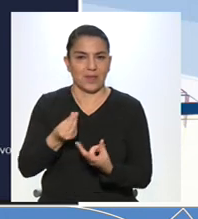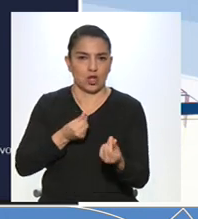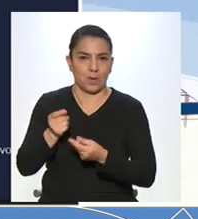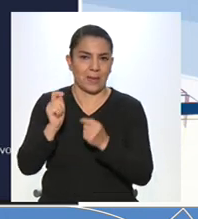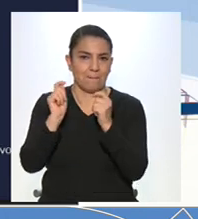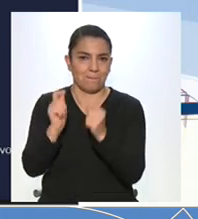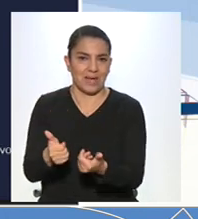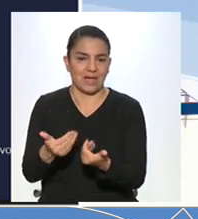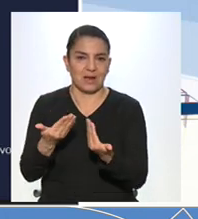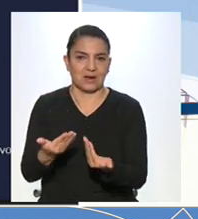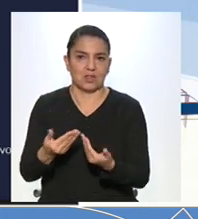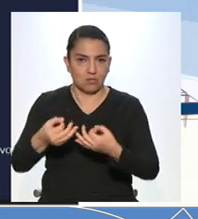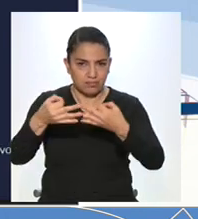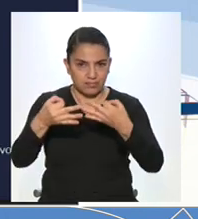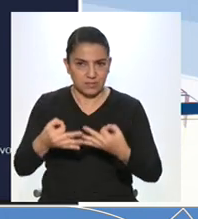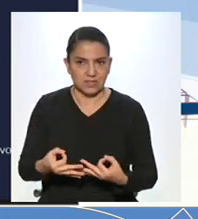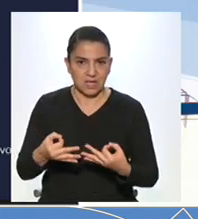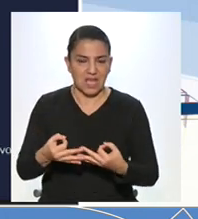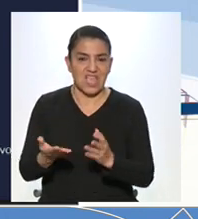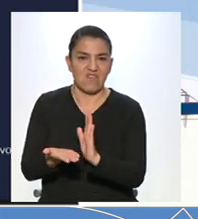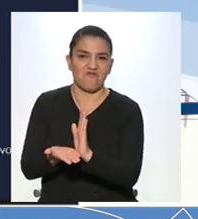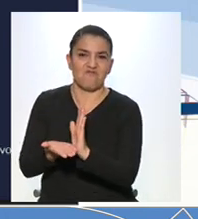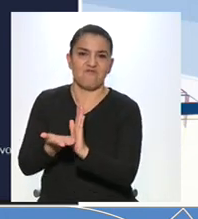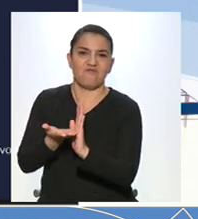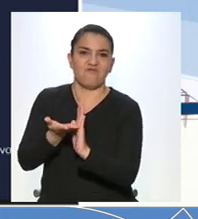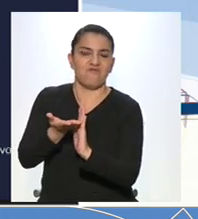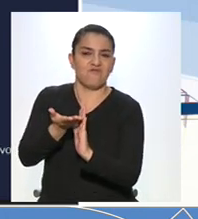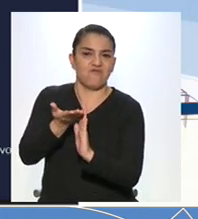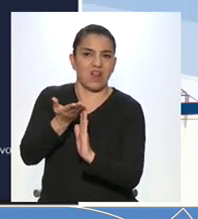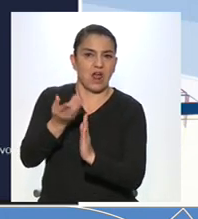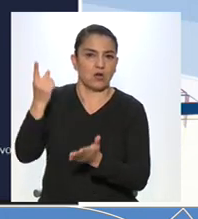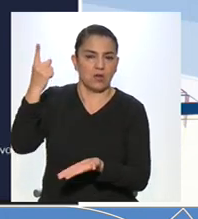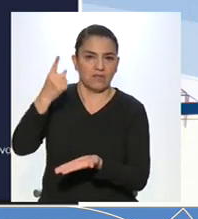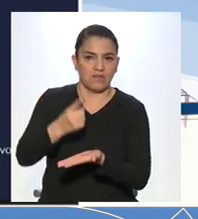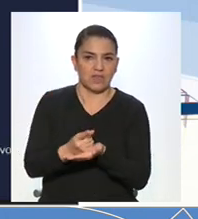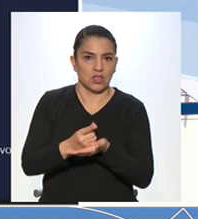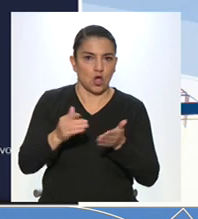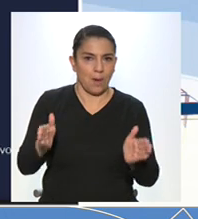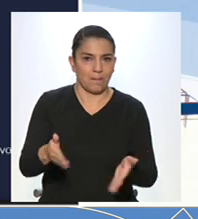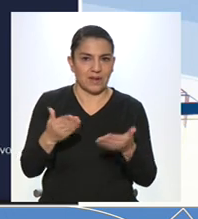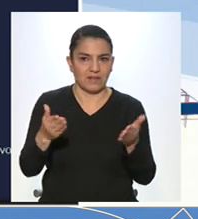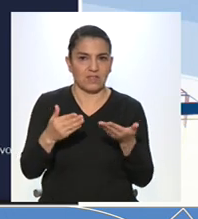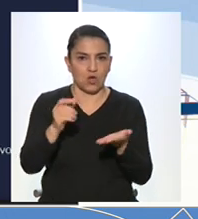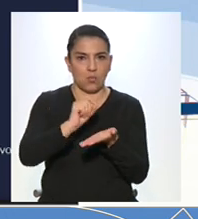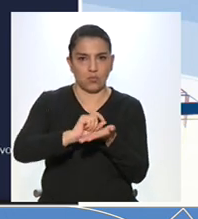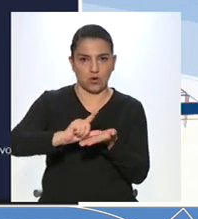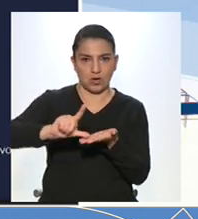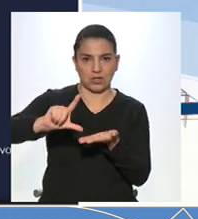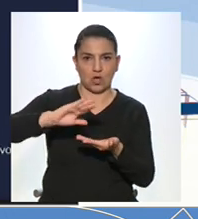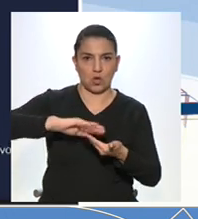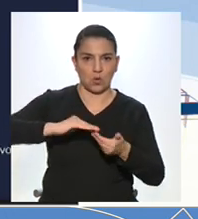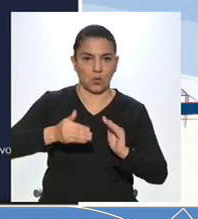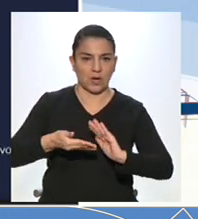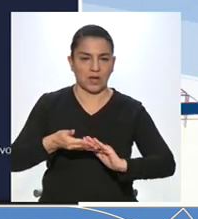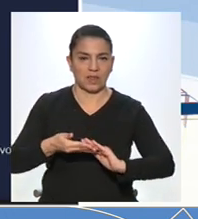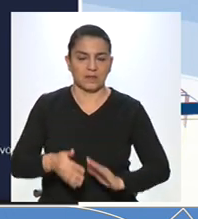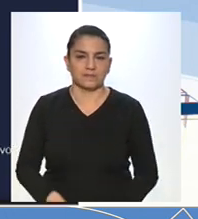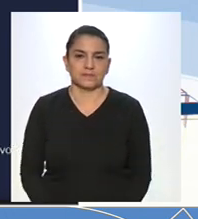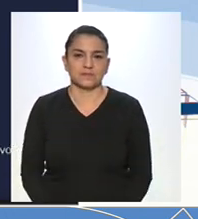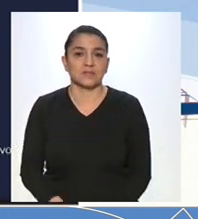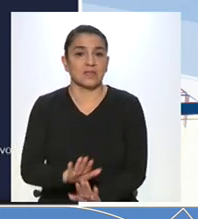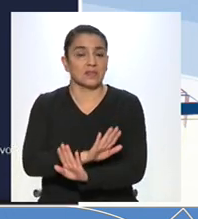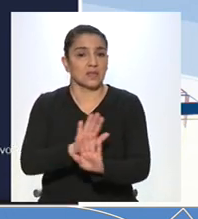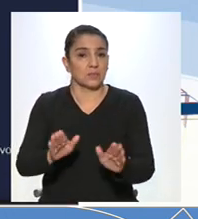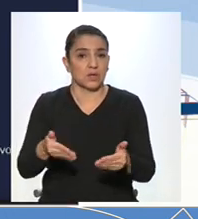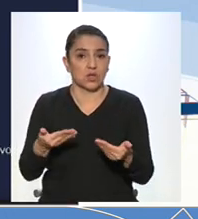que se afirme que la conveniencia de inflar como un arbitrio para estimular los progresos de una comunidad? Concluyo entonces que